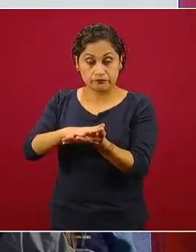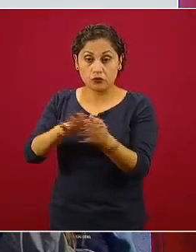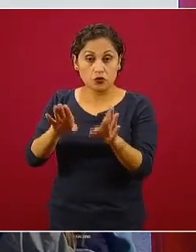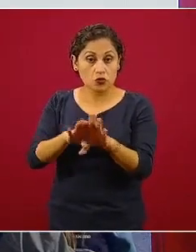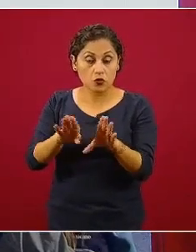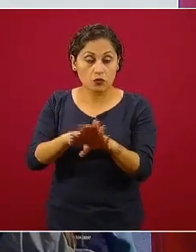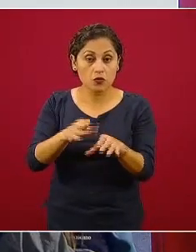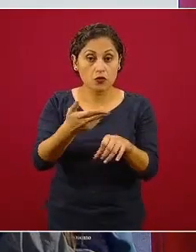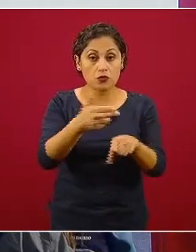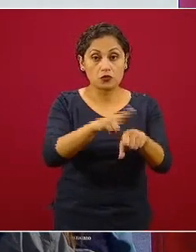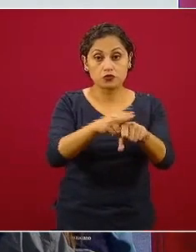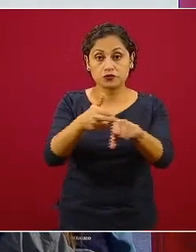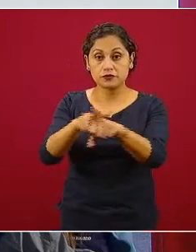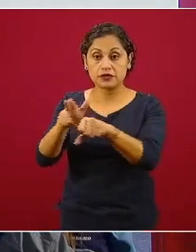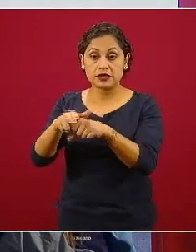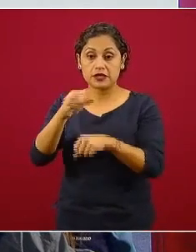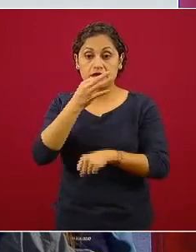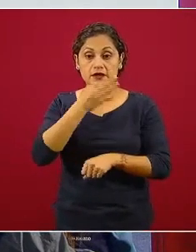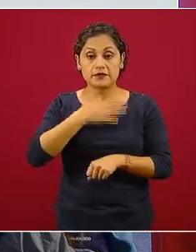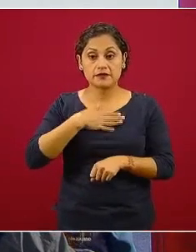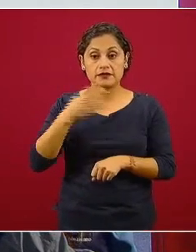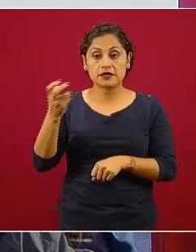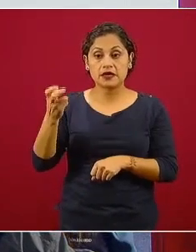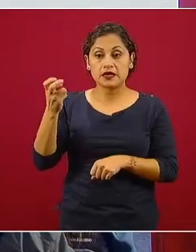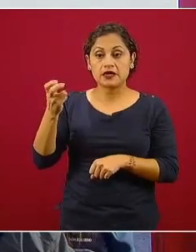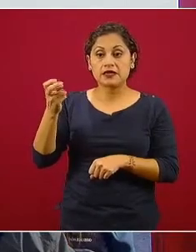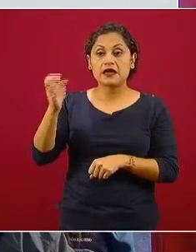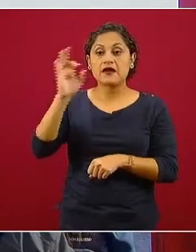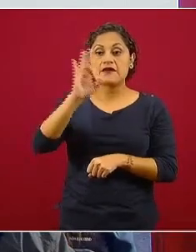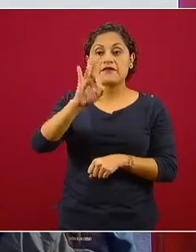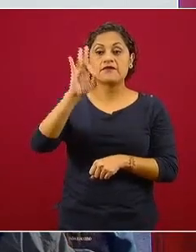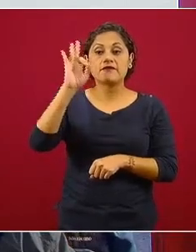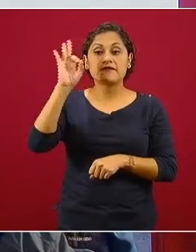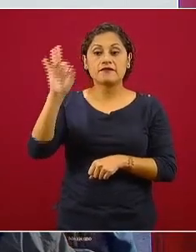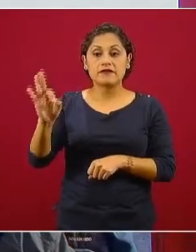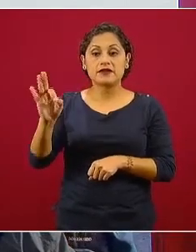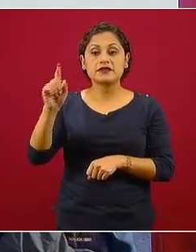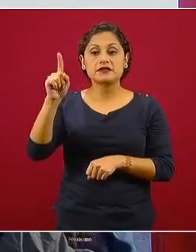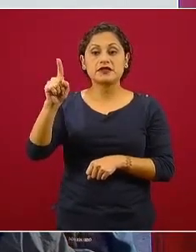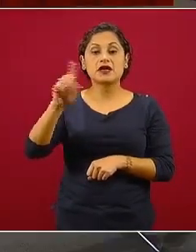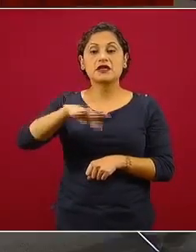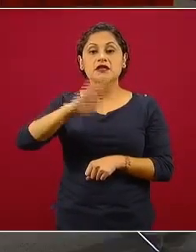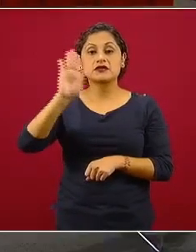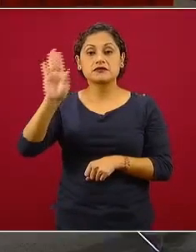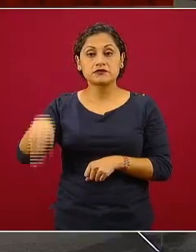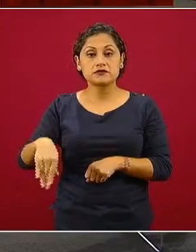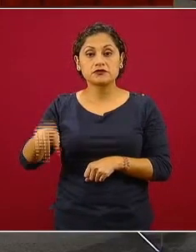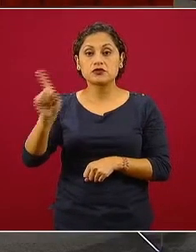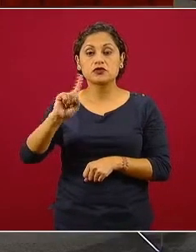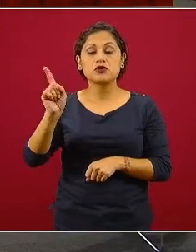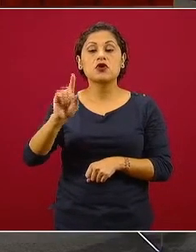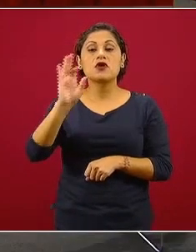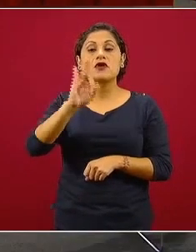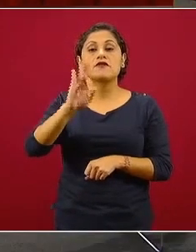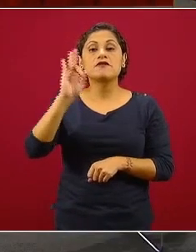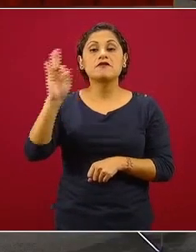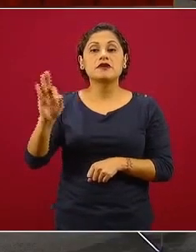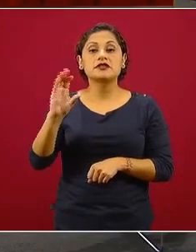con respecto, es más, eso está mal, eso es por fecha de ocurrencia, estimado José Luis. Eso es por fecha de ocurrencia.